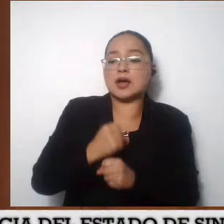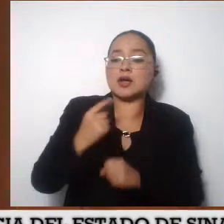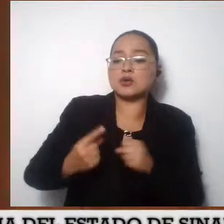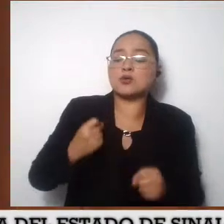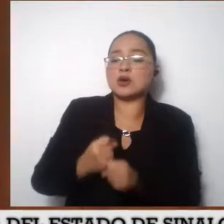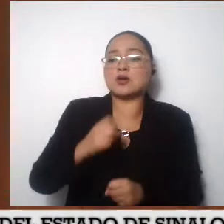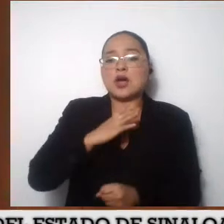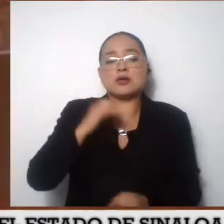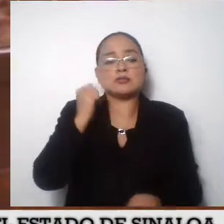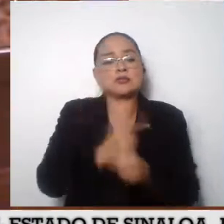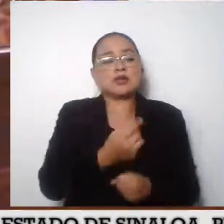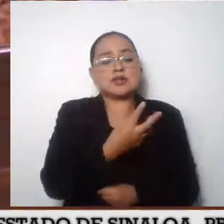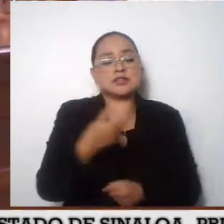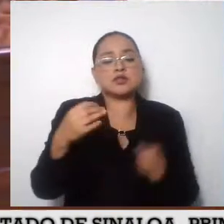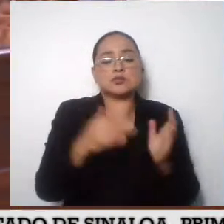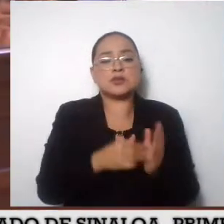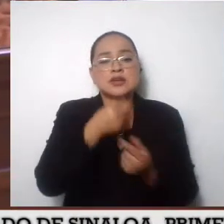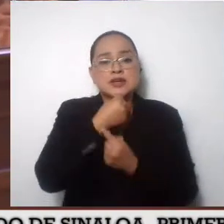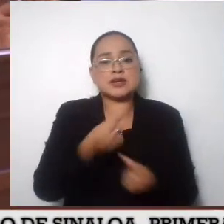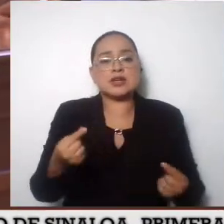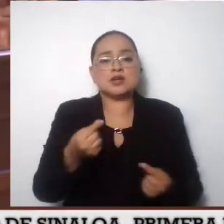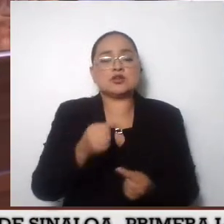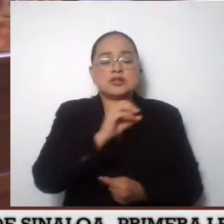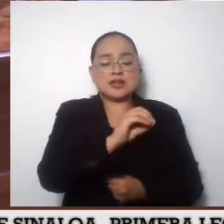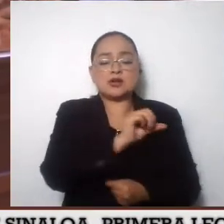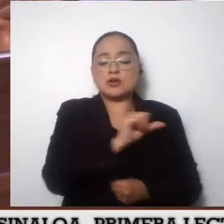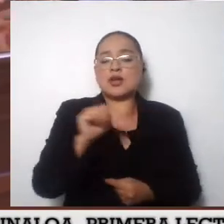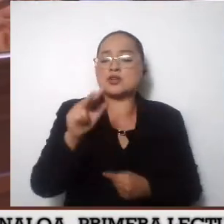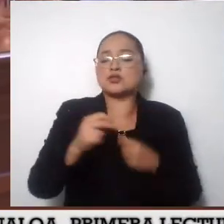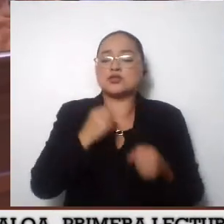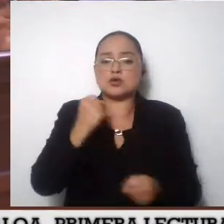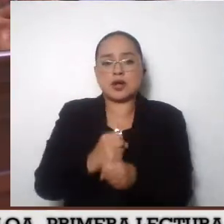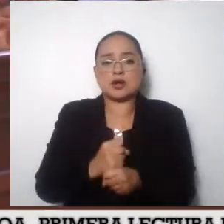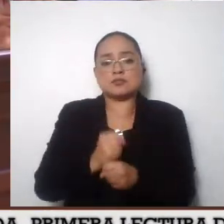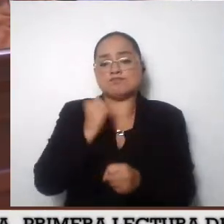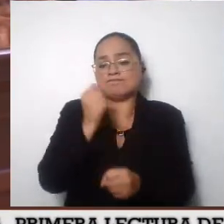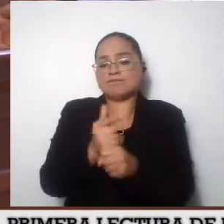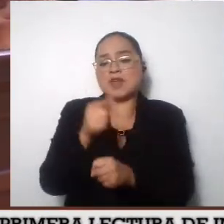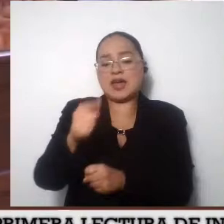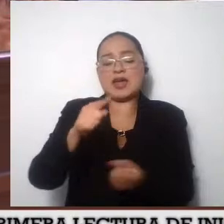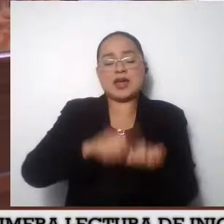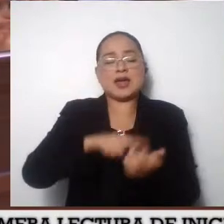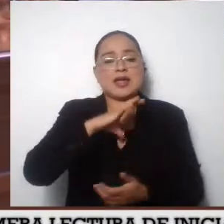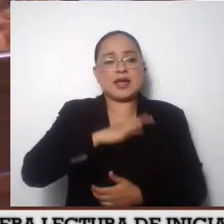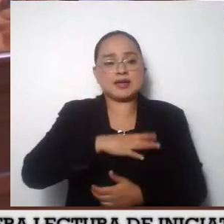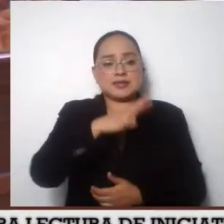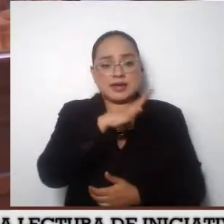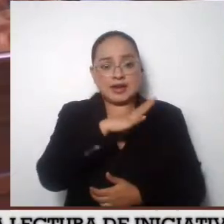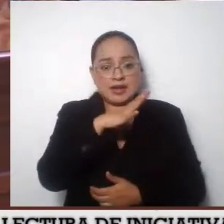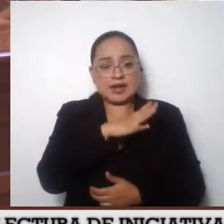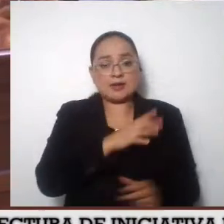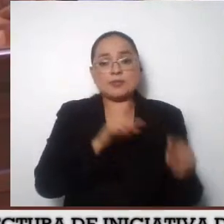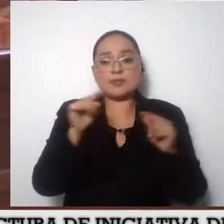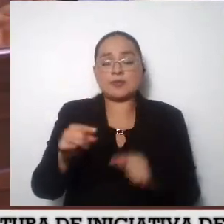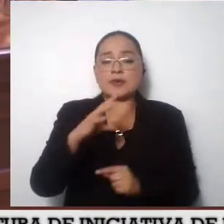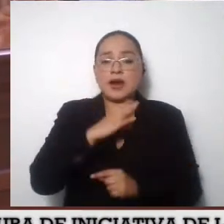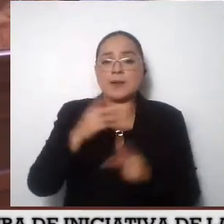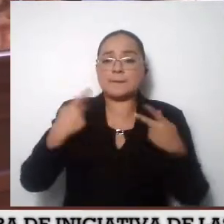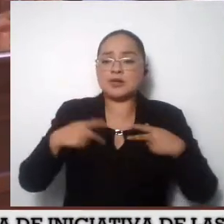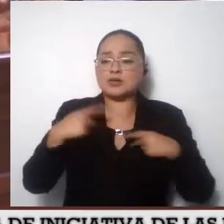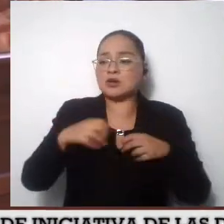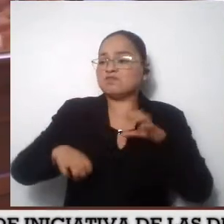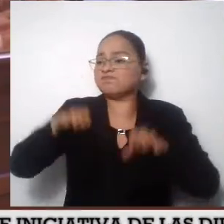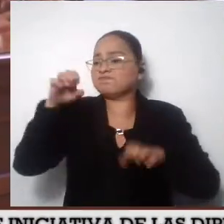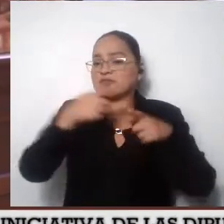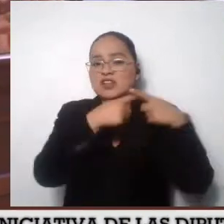niños entre 0 y 18 años. El cáncer afecta a personas en todas las edades y puede aparecer en